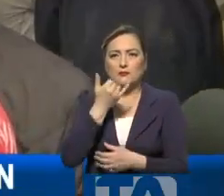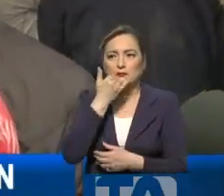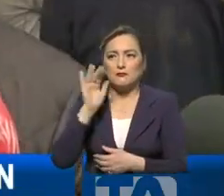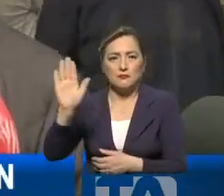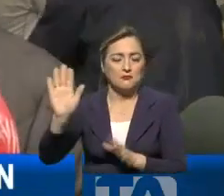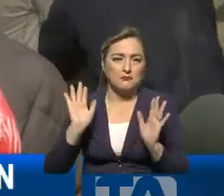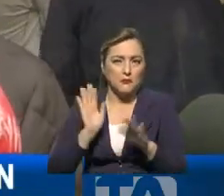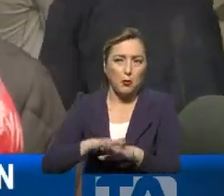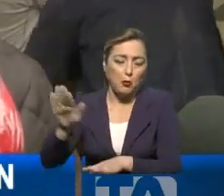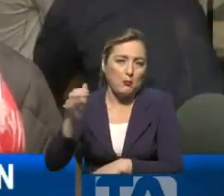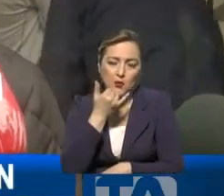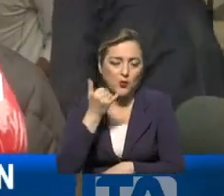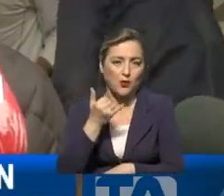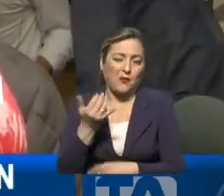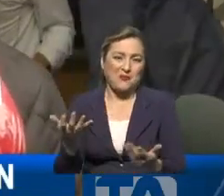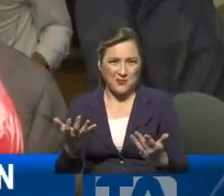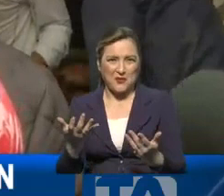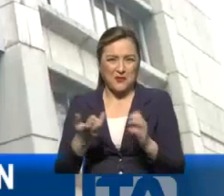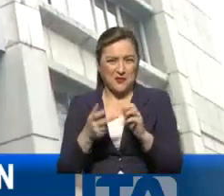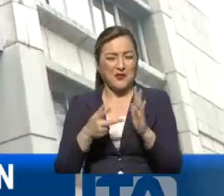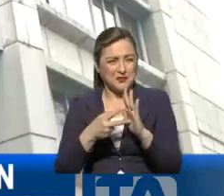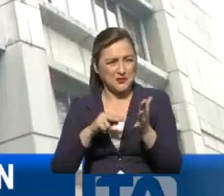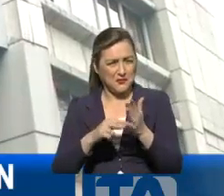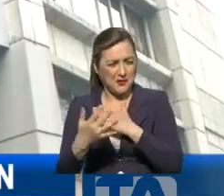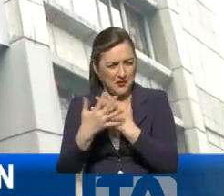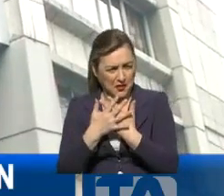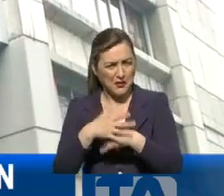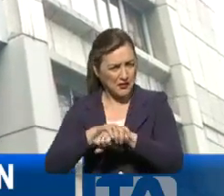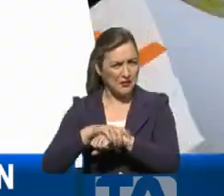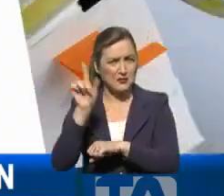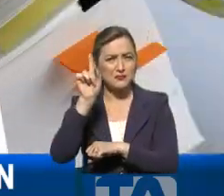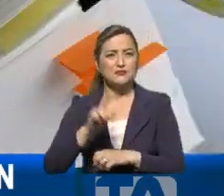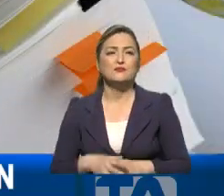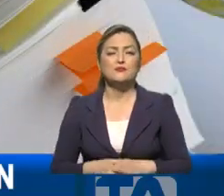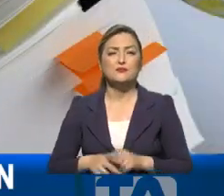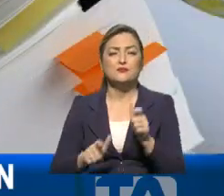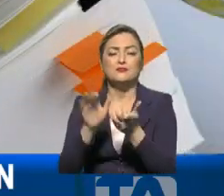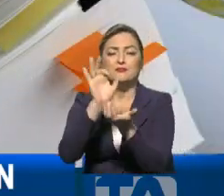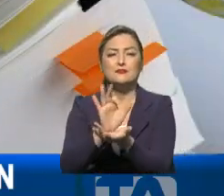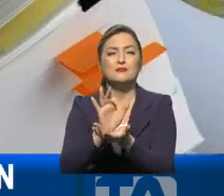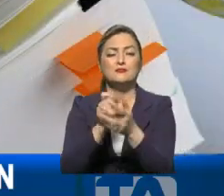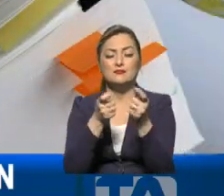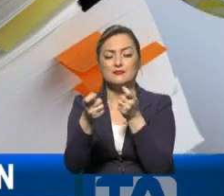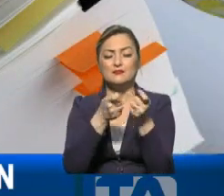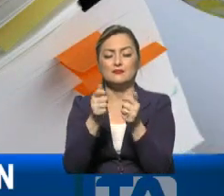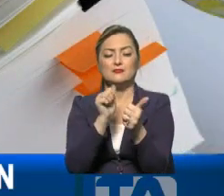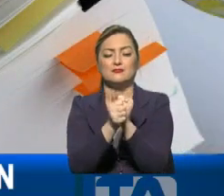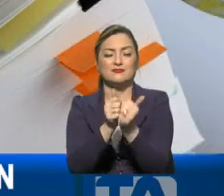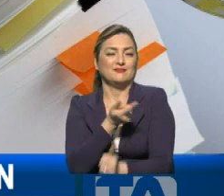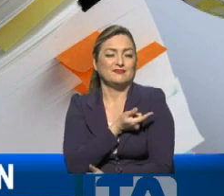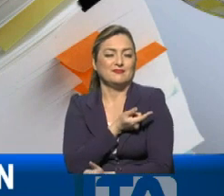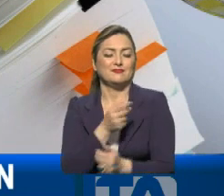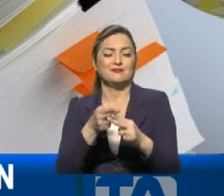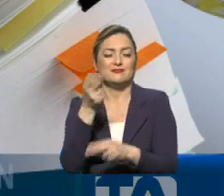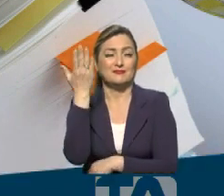por eso una persona ser privada de la libertad es una absoluta desproporción. Entre las personas que rindieron su versión este martes está el dirigente deportivo y el